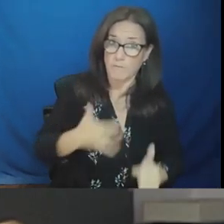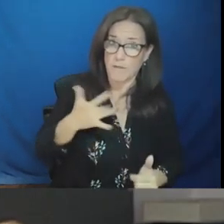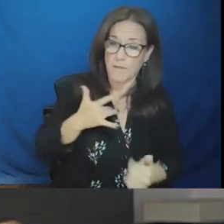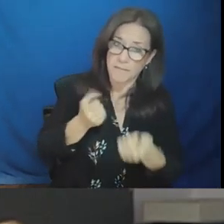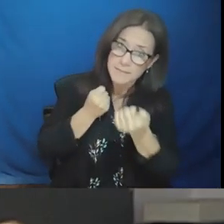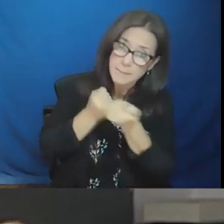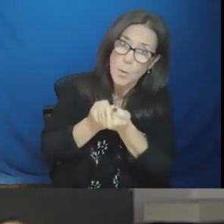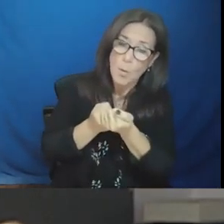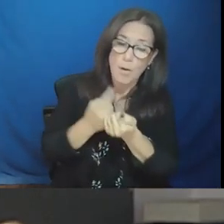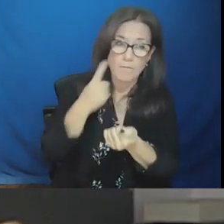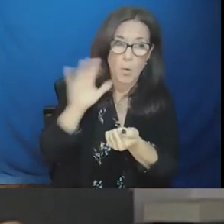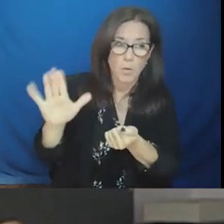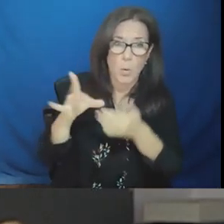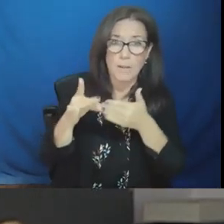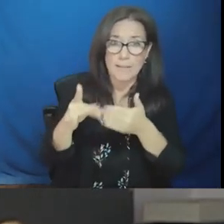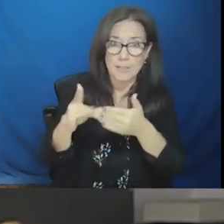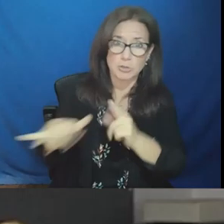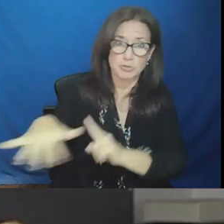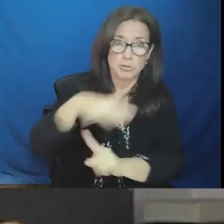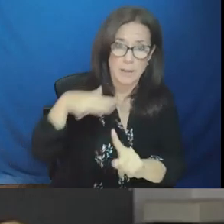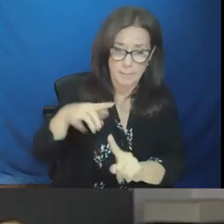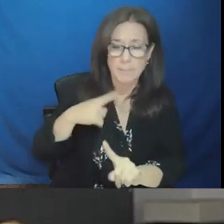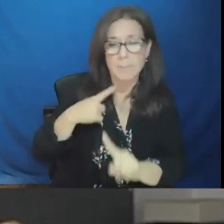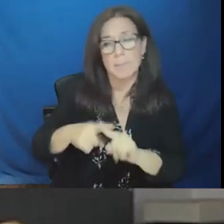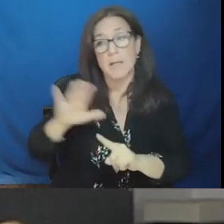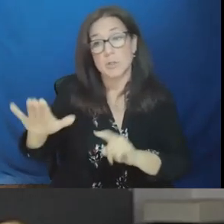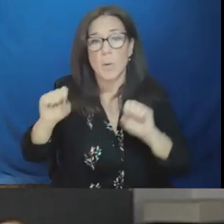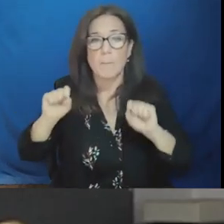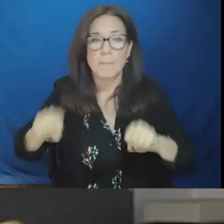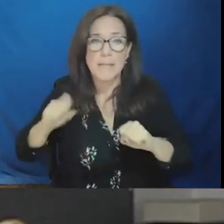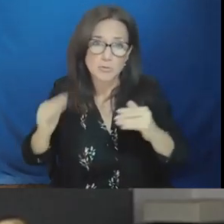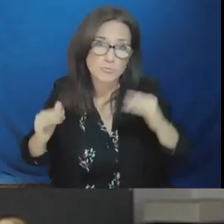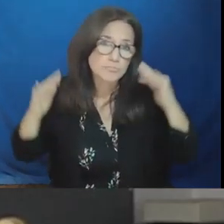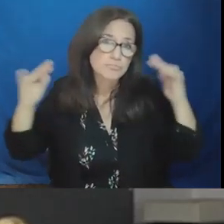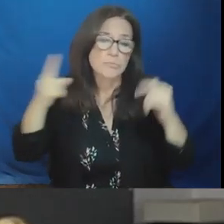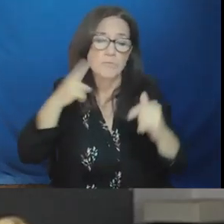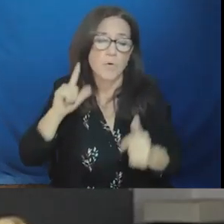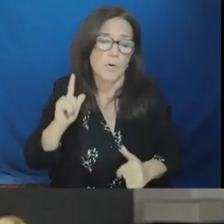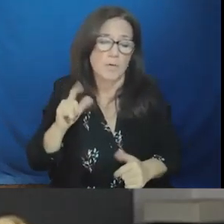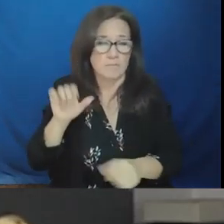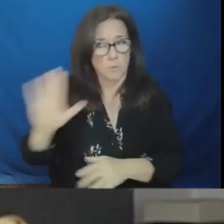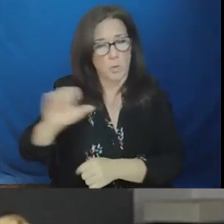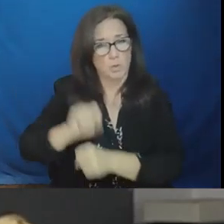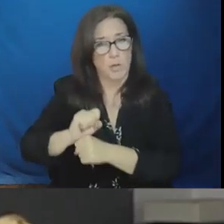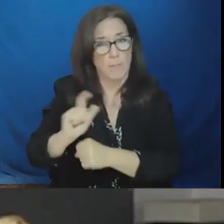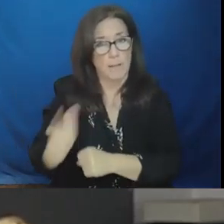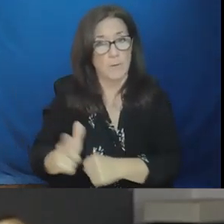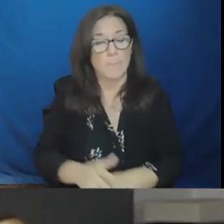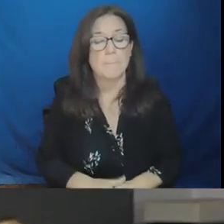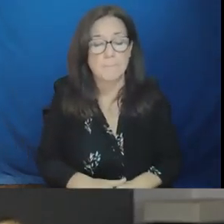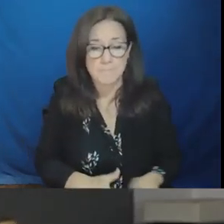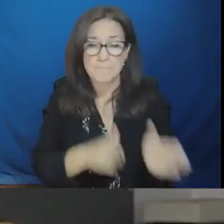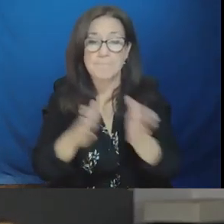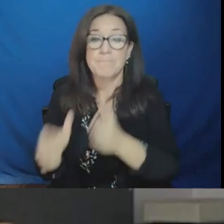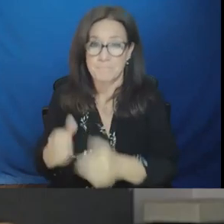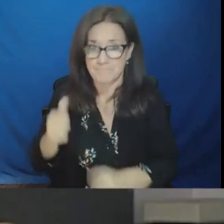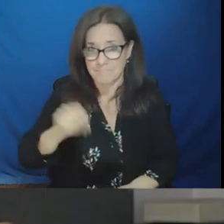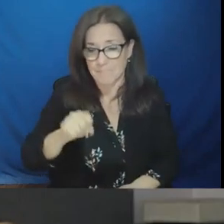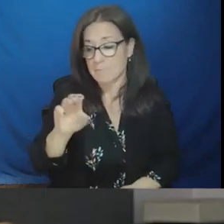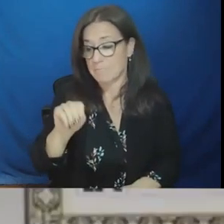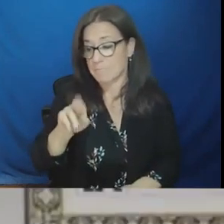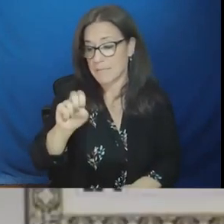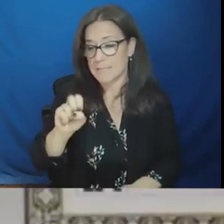felicitaciones merecidas gracias por llegar y entrar a este puesto usted tiene un gran potencial